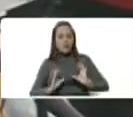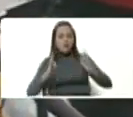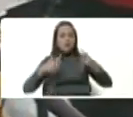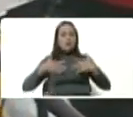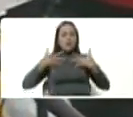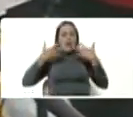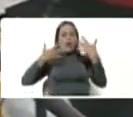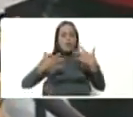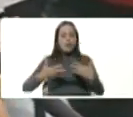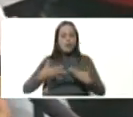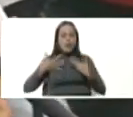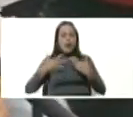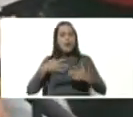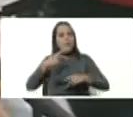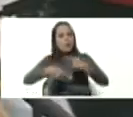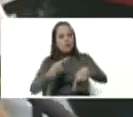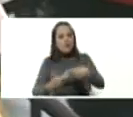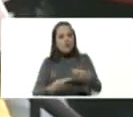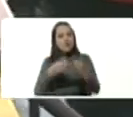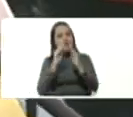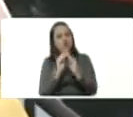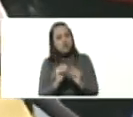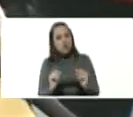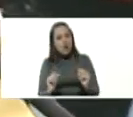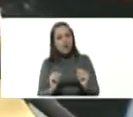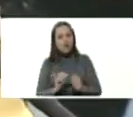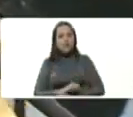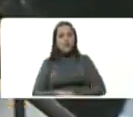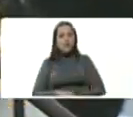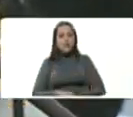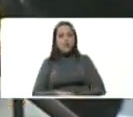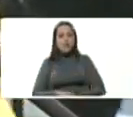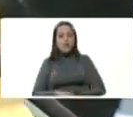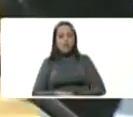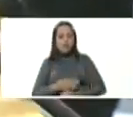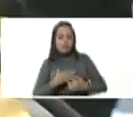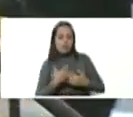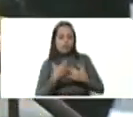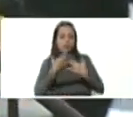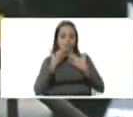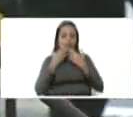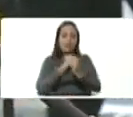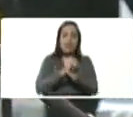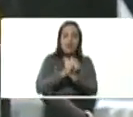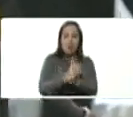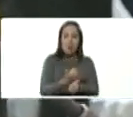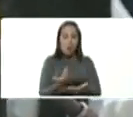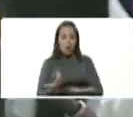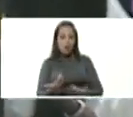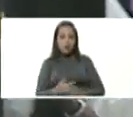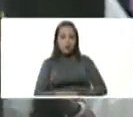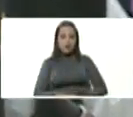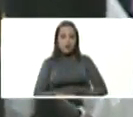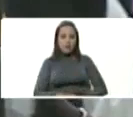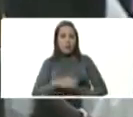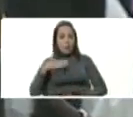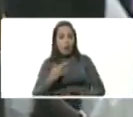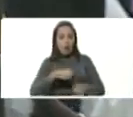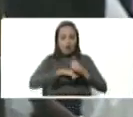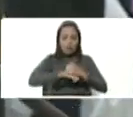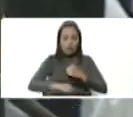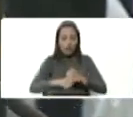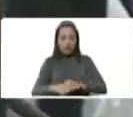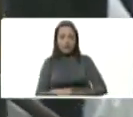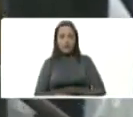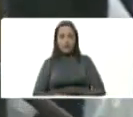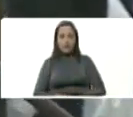este proceso sea más fluido. Se llama la hormona del amor, la hormona del orgasmo, la hormona para parir.